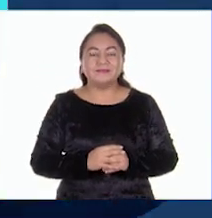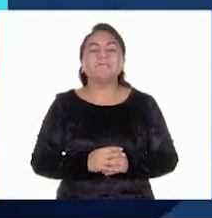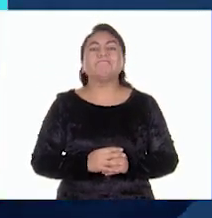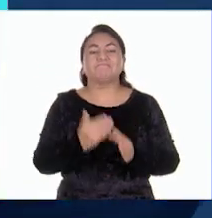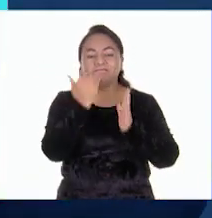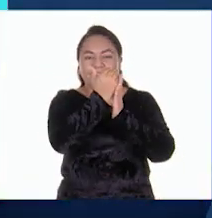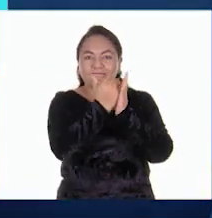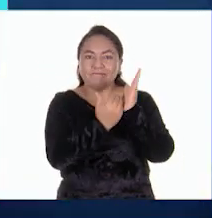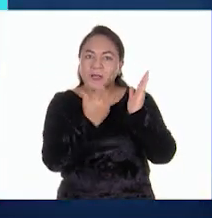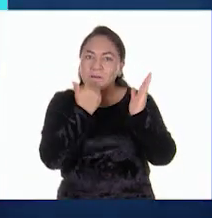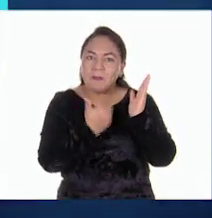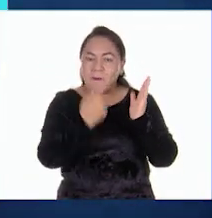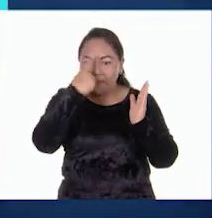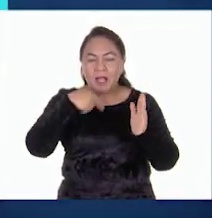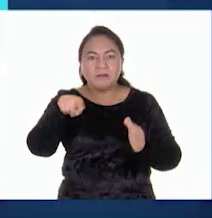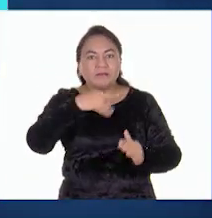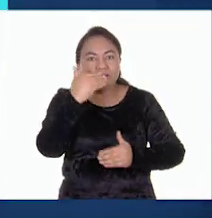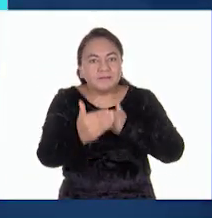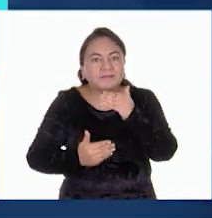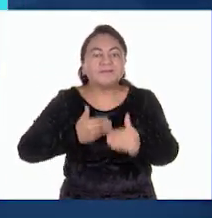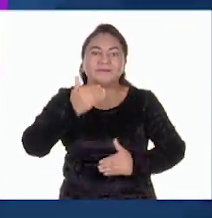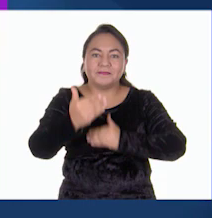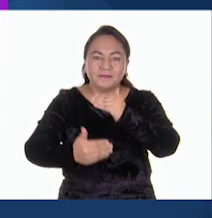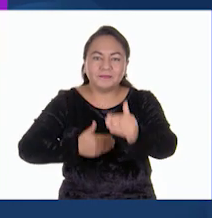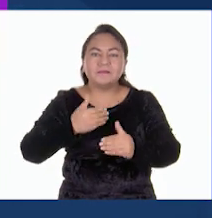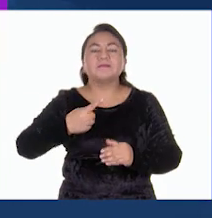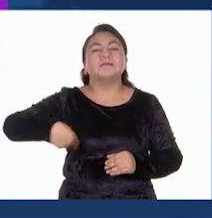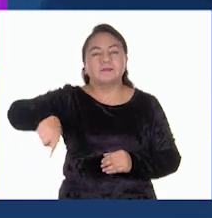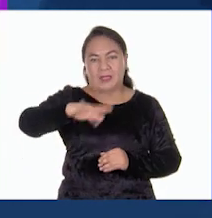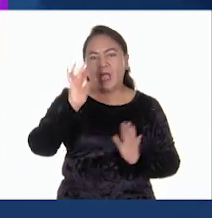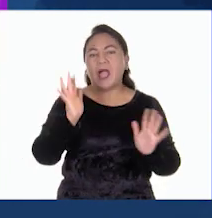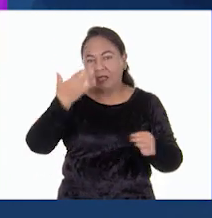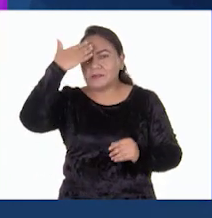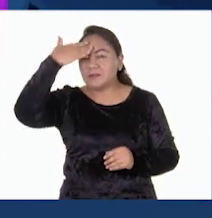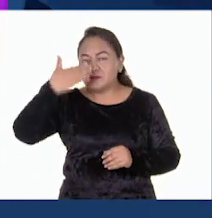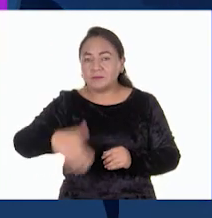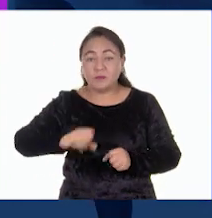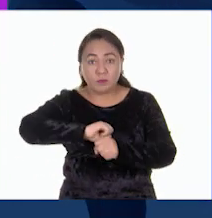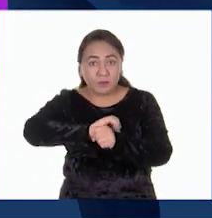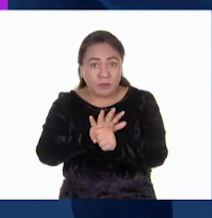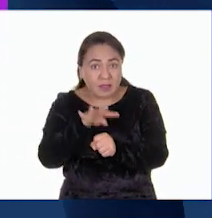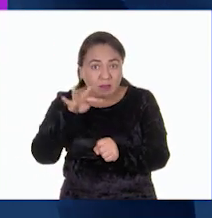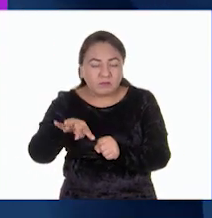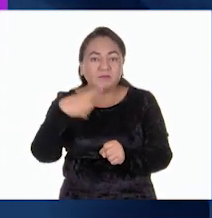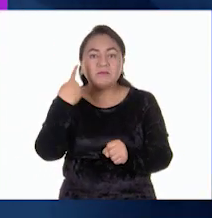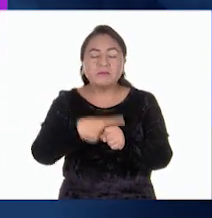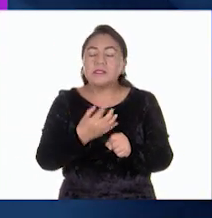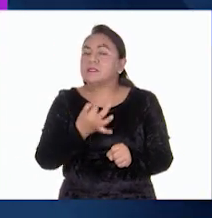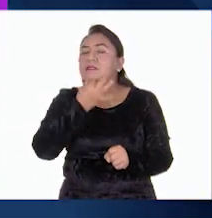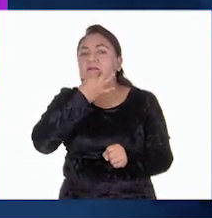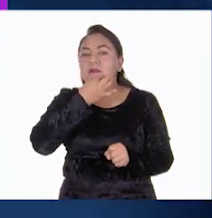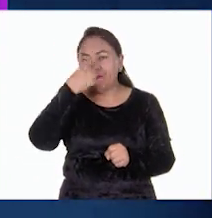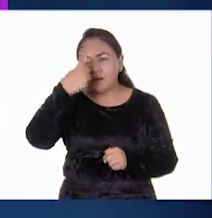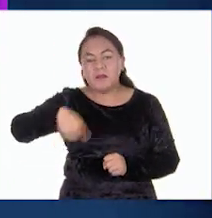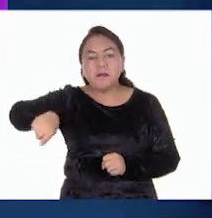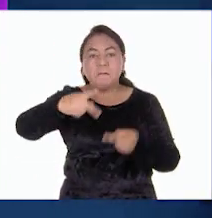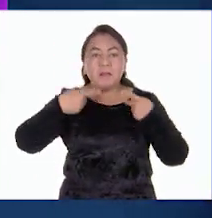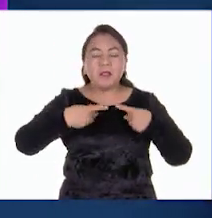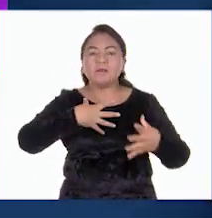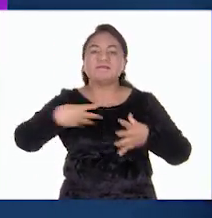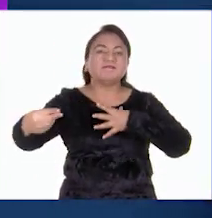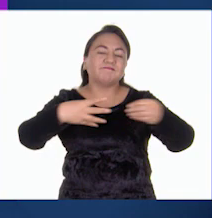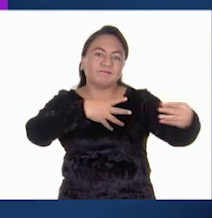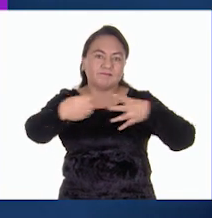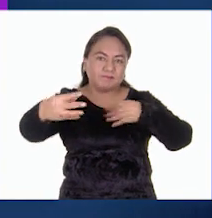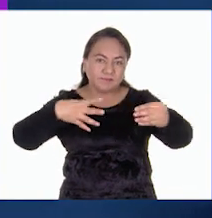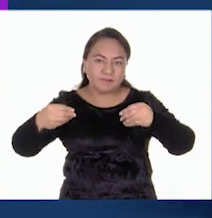Buenas prácticas para seguir adelante. Como todos sabemos, la COVID-19 es una enfermedad que se contagia muy fácilmente entre las